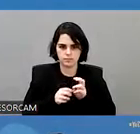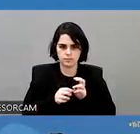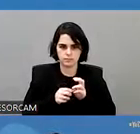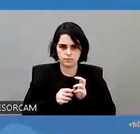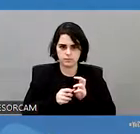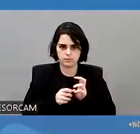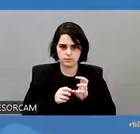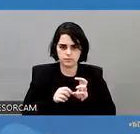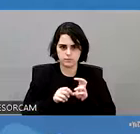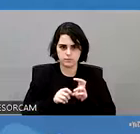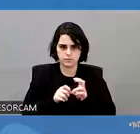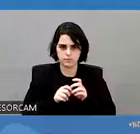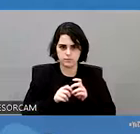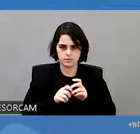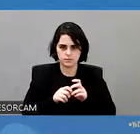algo